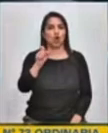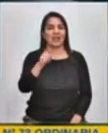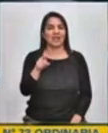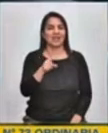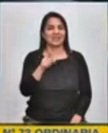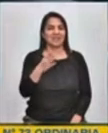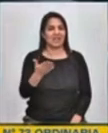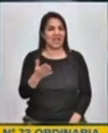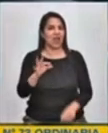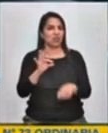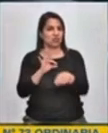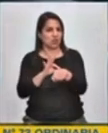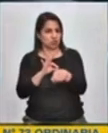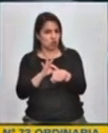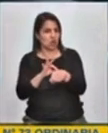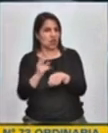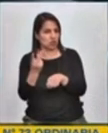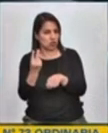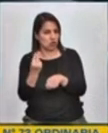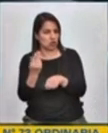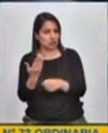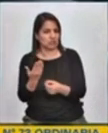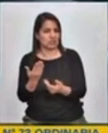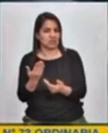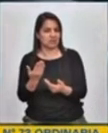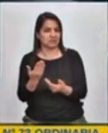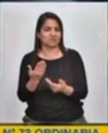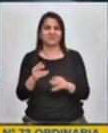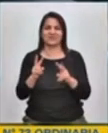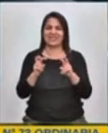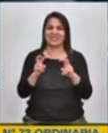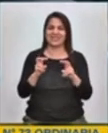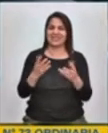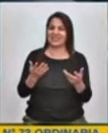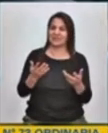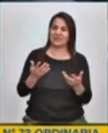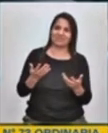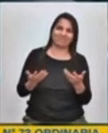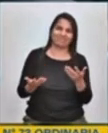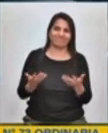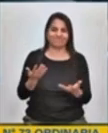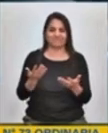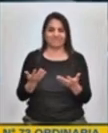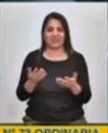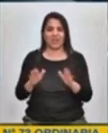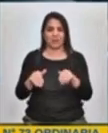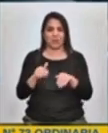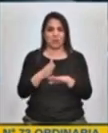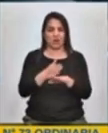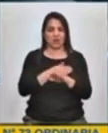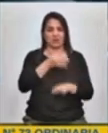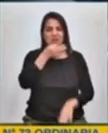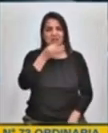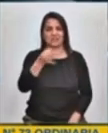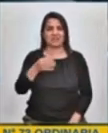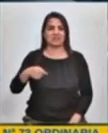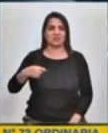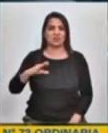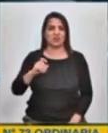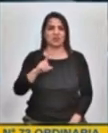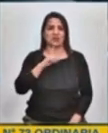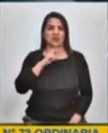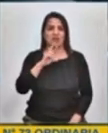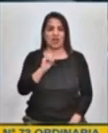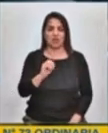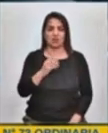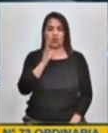tema es tremendamente ingrato, y creo que lo decía por su intermedio, presidente, el senador Juan Luis Castro, porque si no